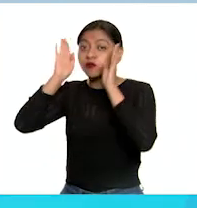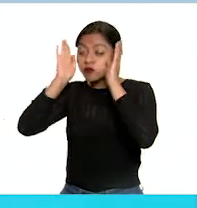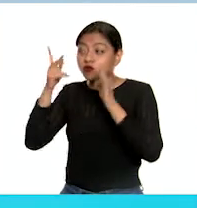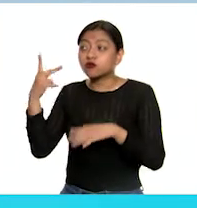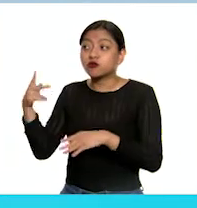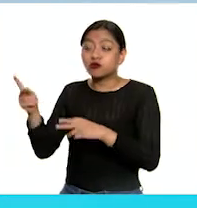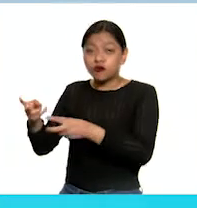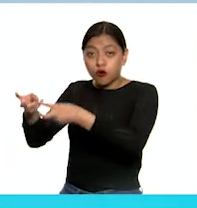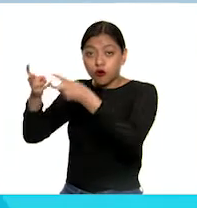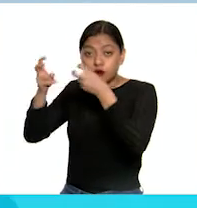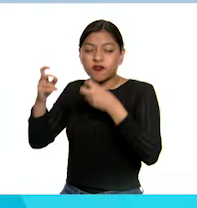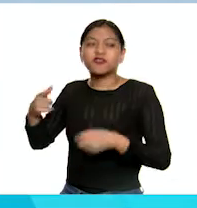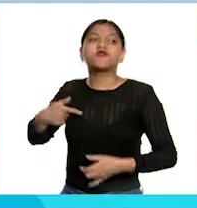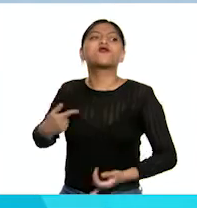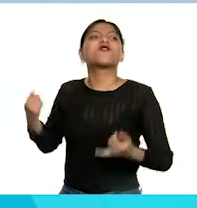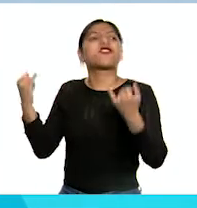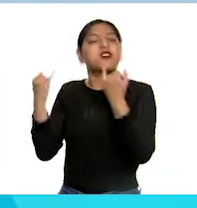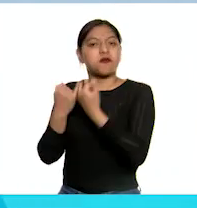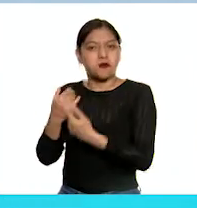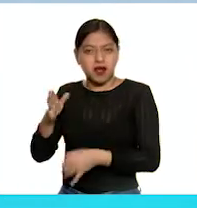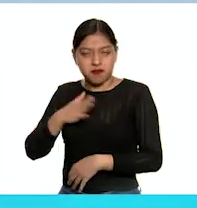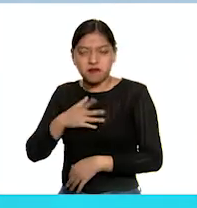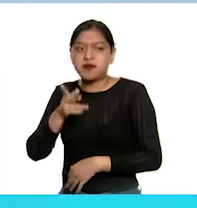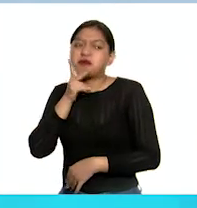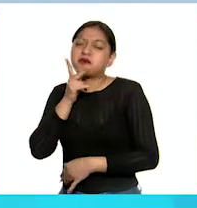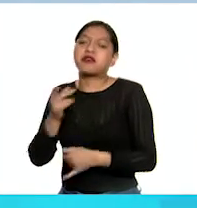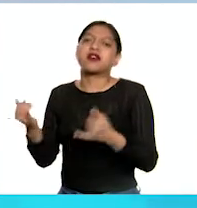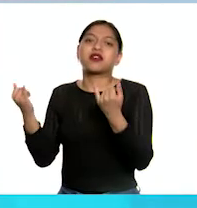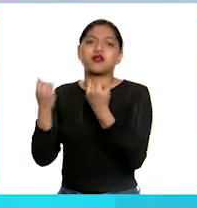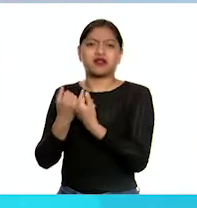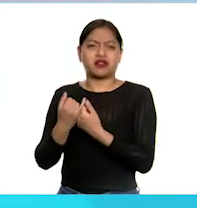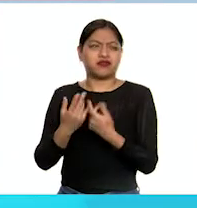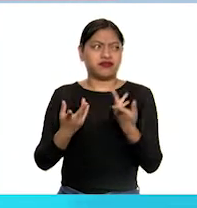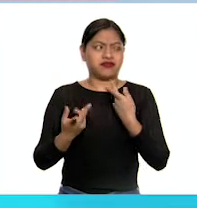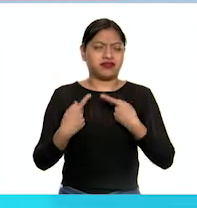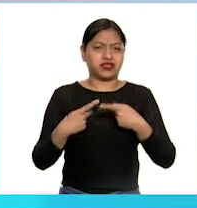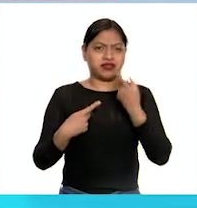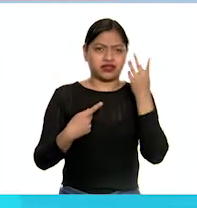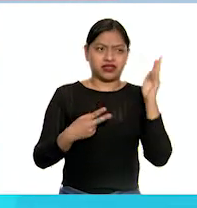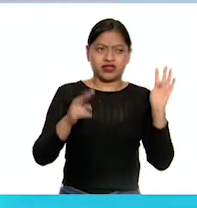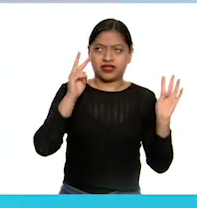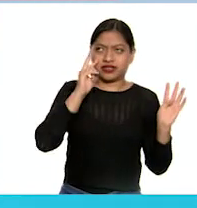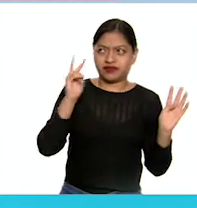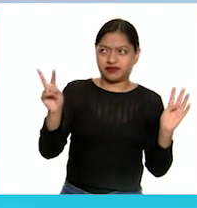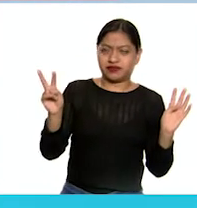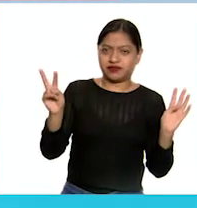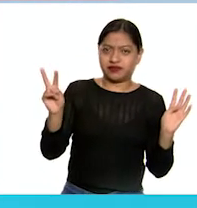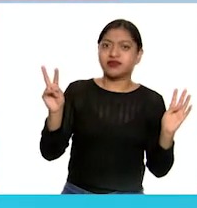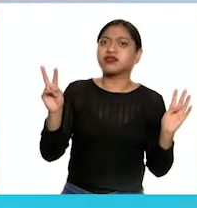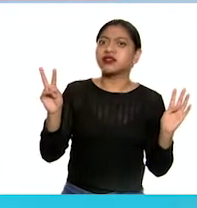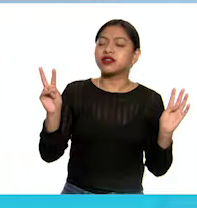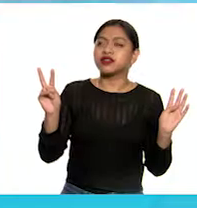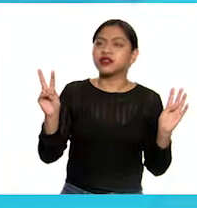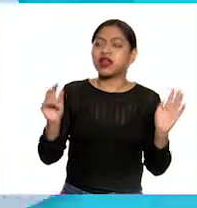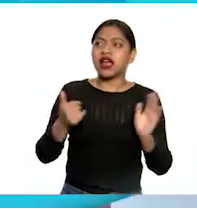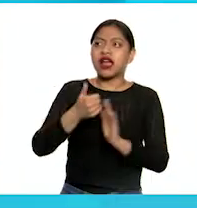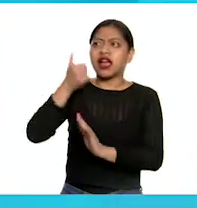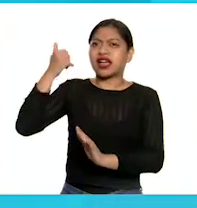La gente se juntó y se preguntó, preocupada: ¿alguien está al tanto de lo que